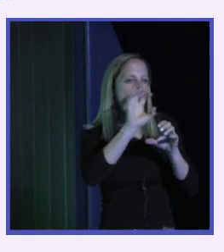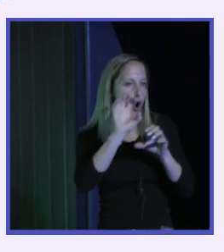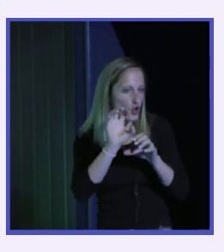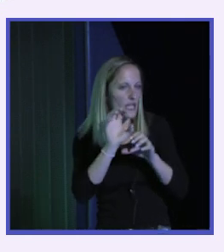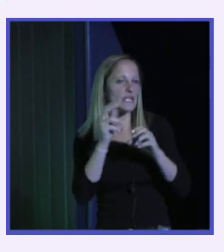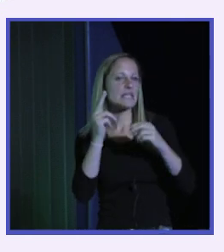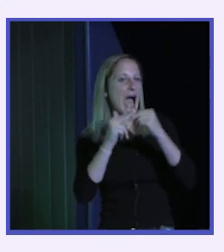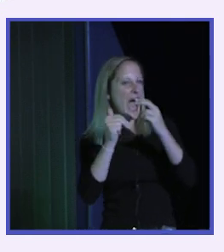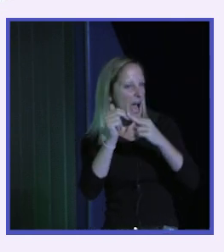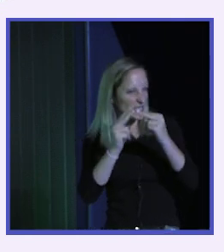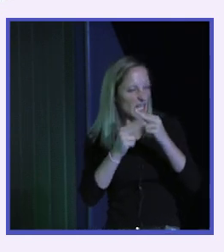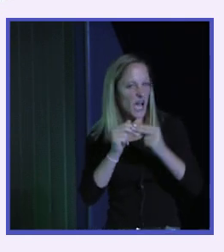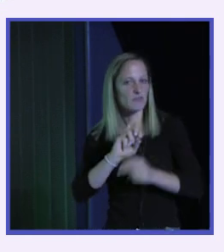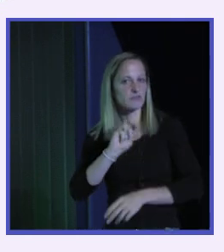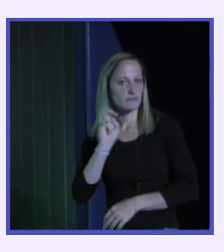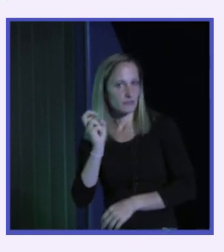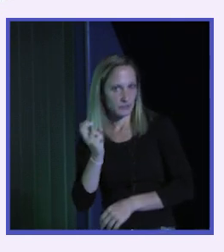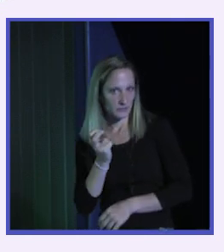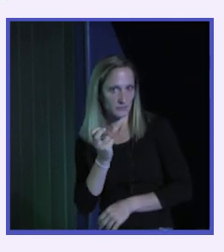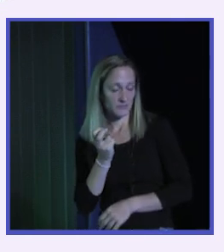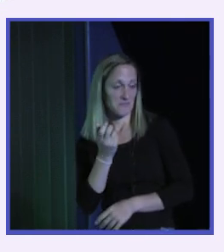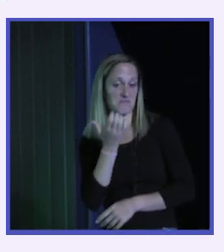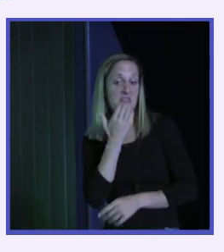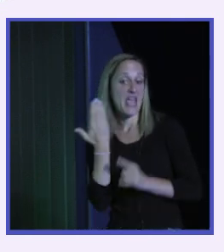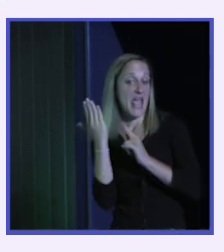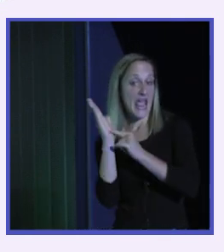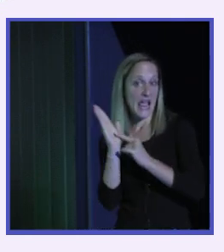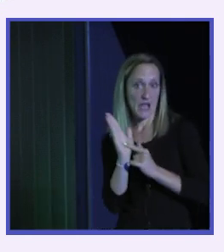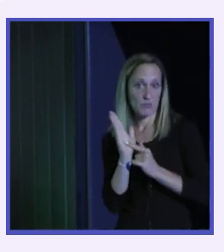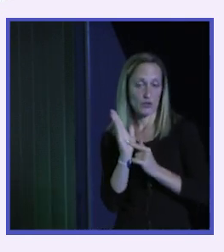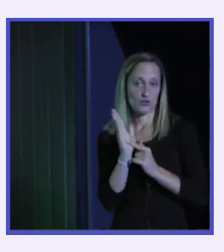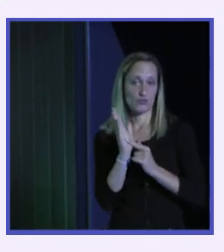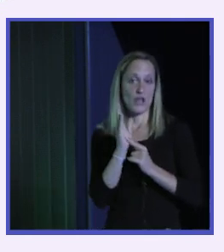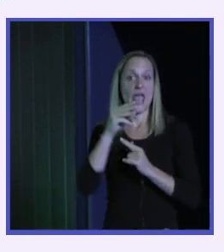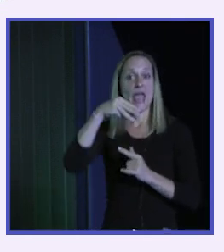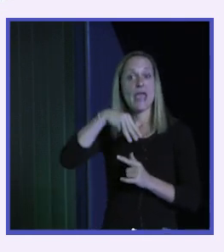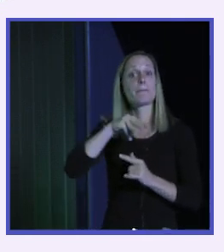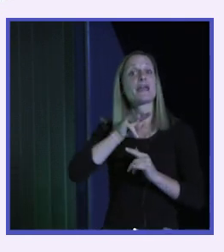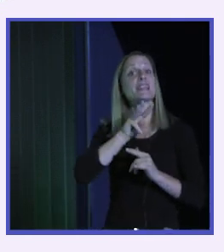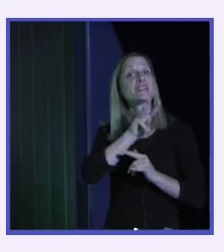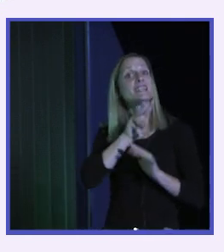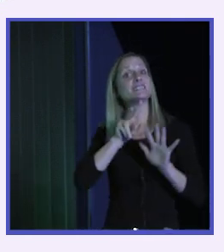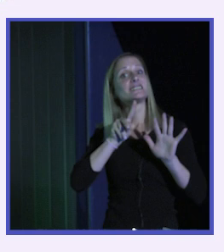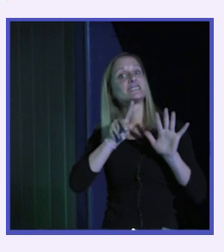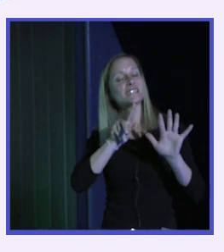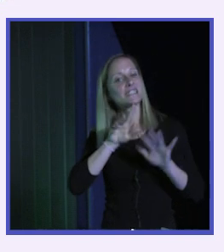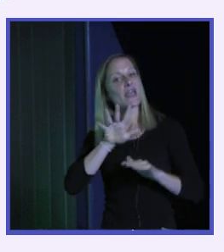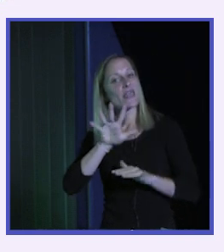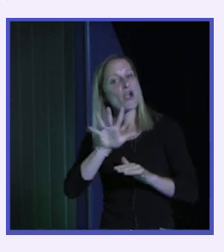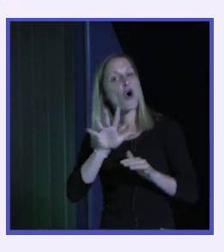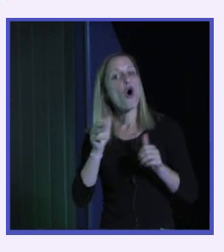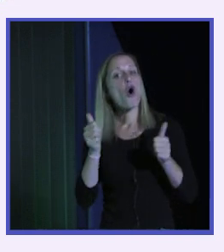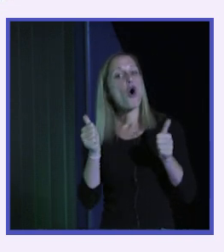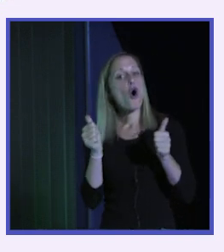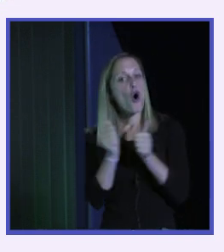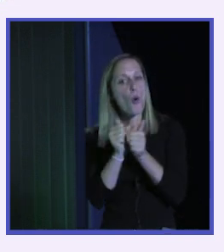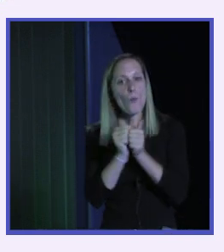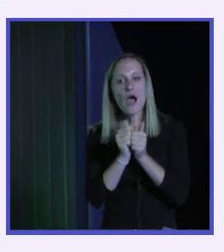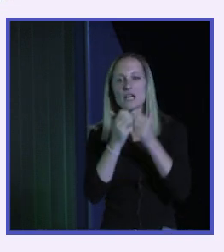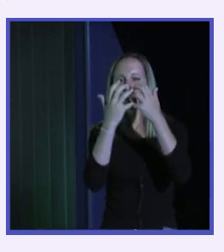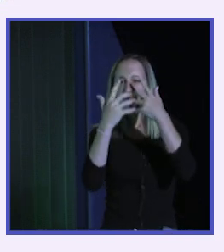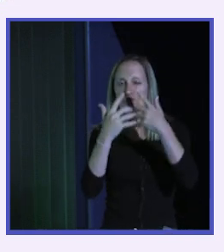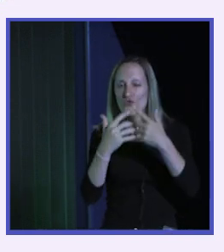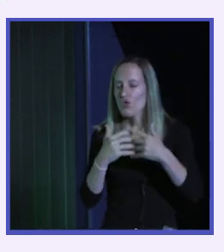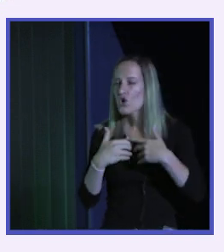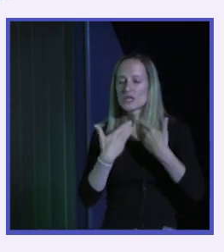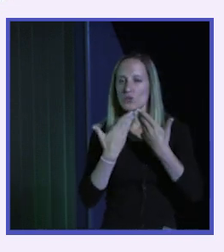Estos son un par de ejemplos de cómo podemos extender las capacidades de M365 Copilot, ¿vale? Para que busque más allá de Microsoft Graph,